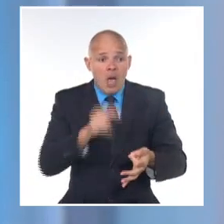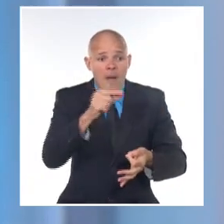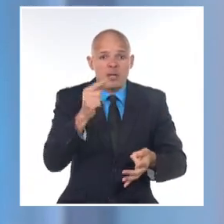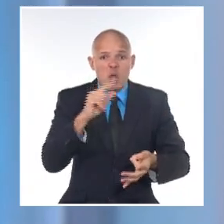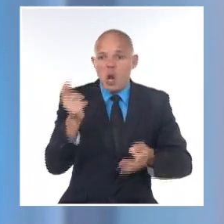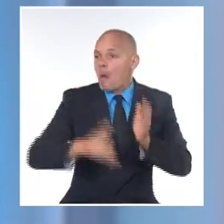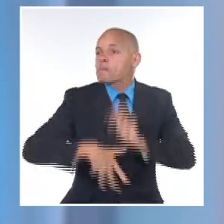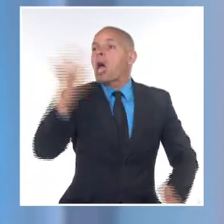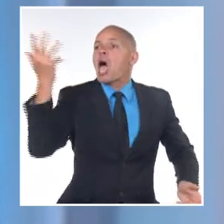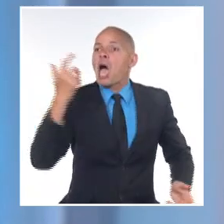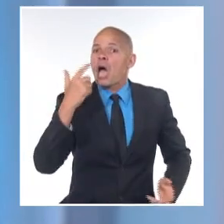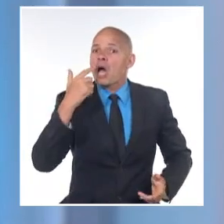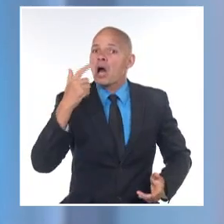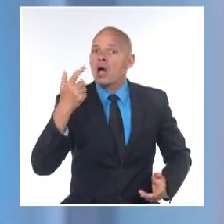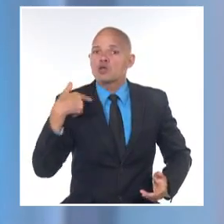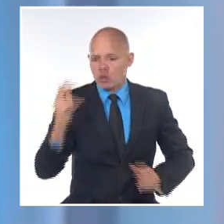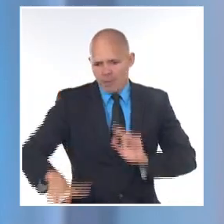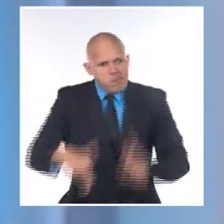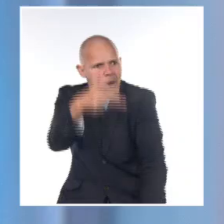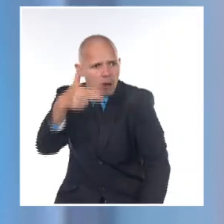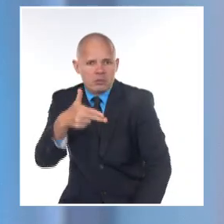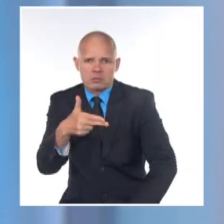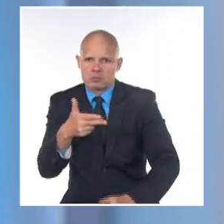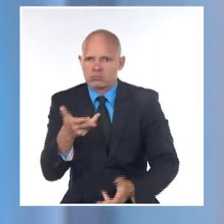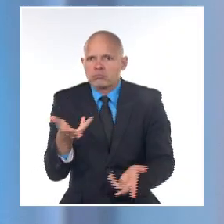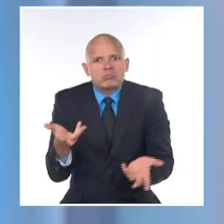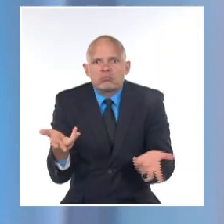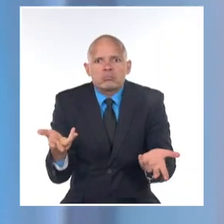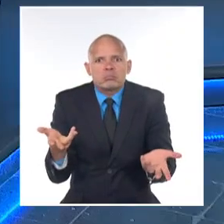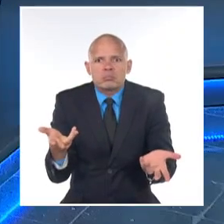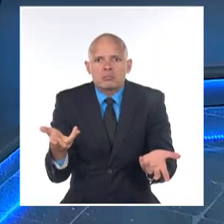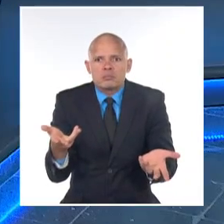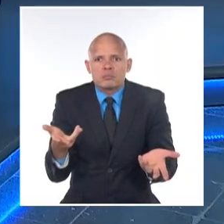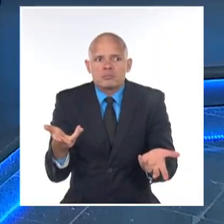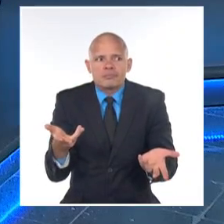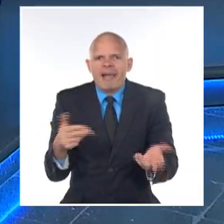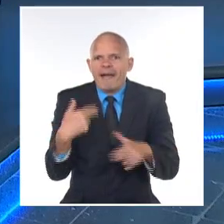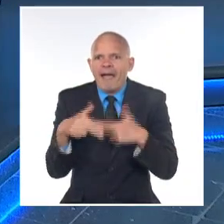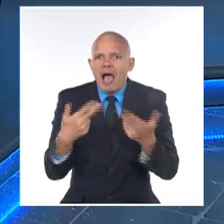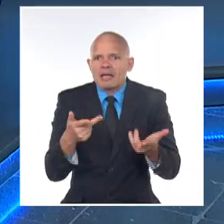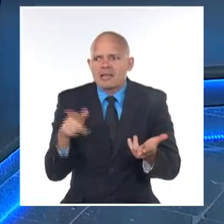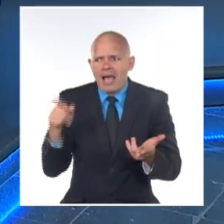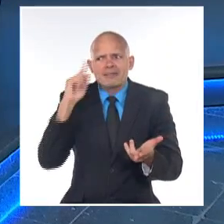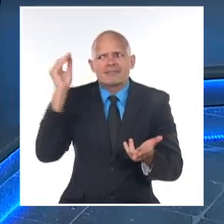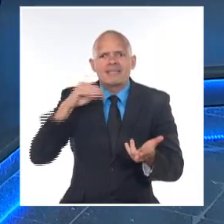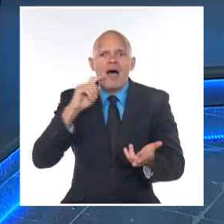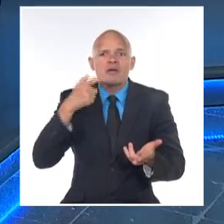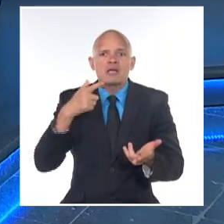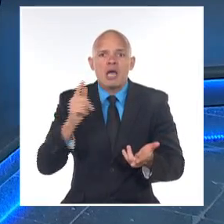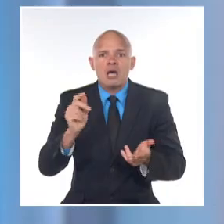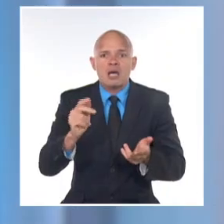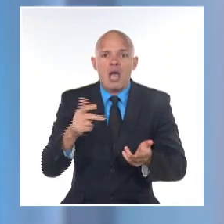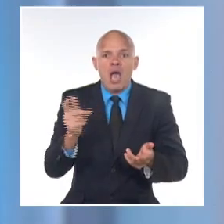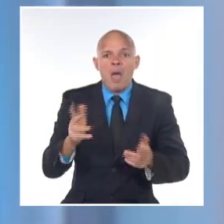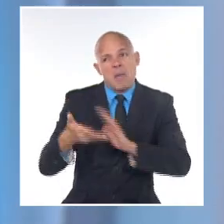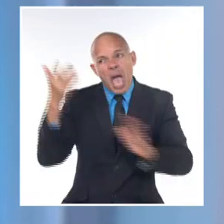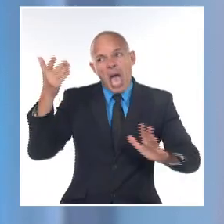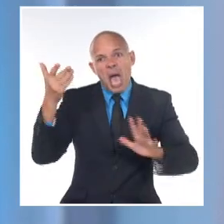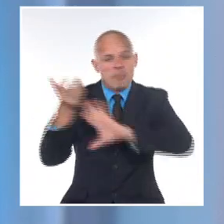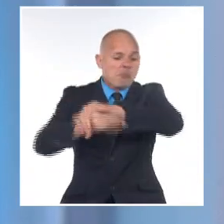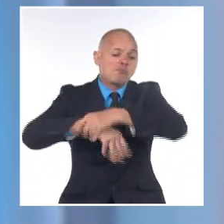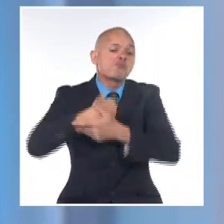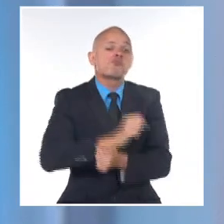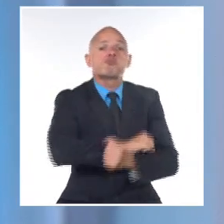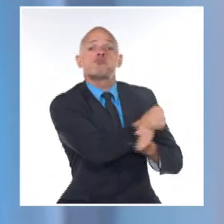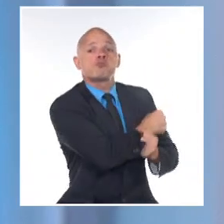como aparece ahí en pantalla. Sencillamente, para eso la policía tiene preparación en defensa personal, en técnicas de conducción,